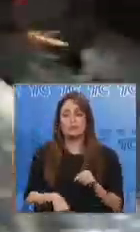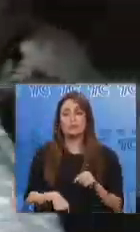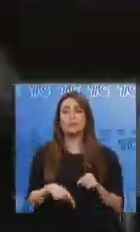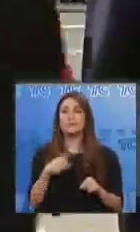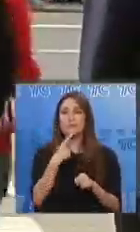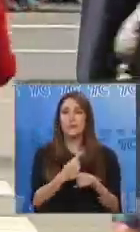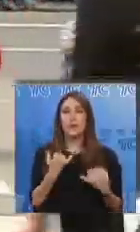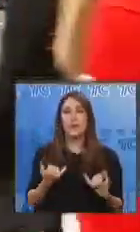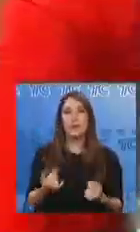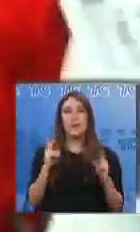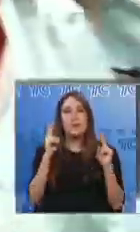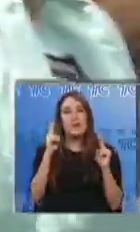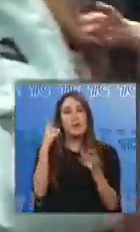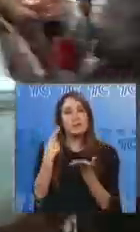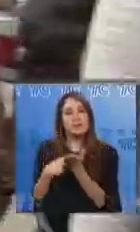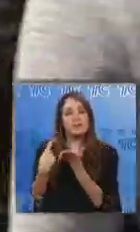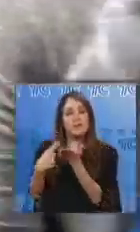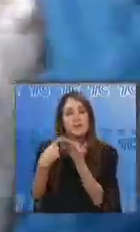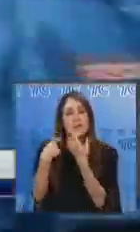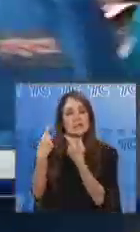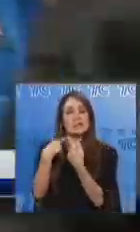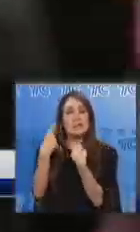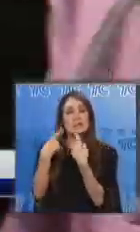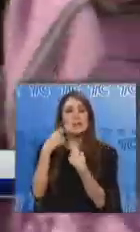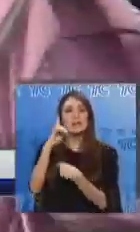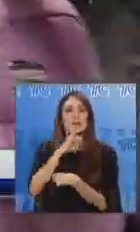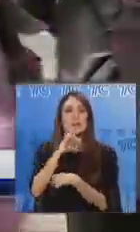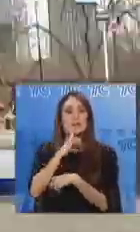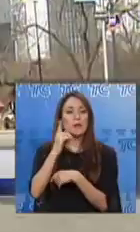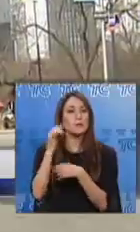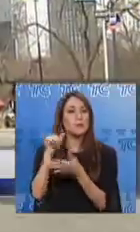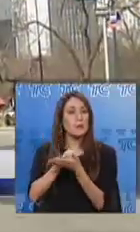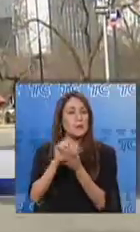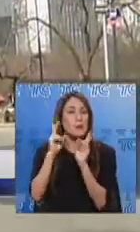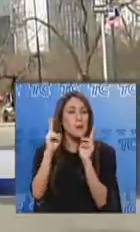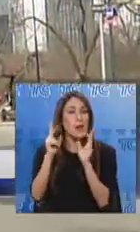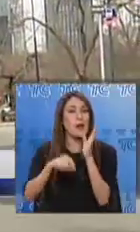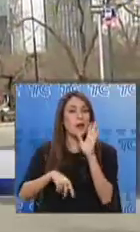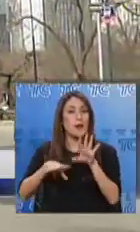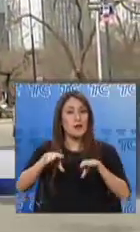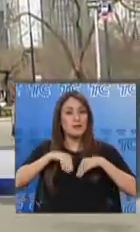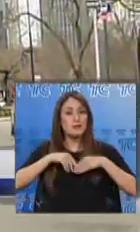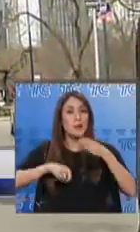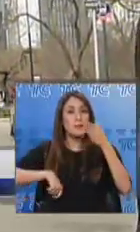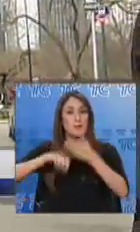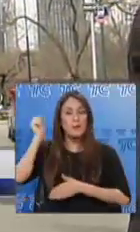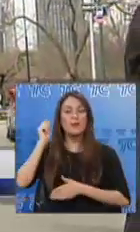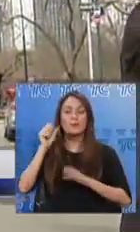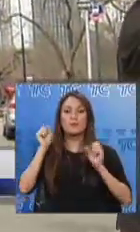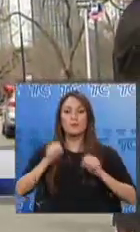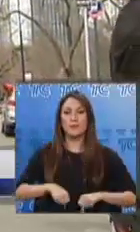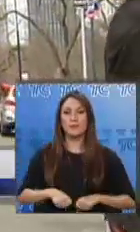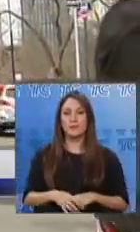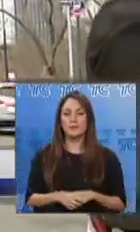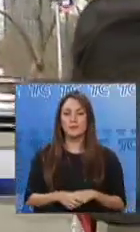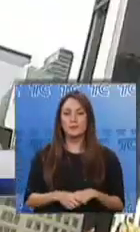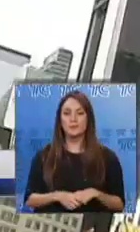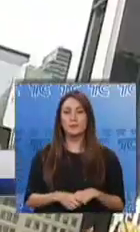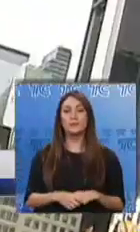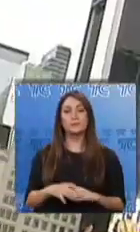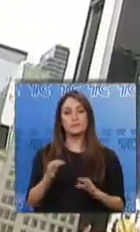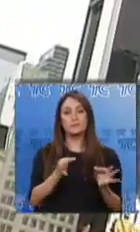del alivio migratorio fue tomada tras el terremoto del pasado 16 de abril y de las réplicas registradas en las últimas horas.